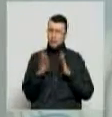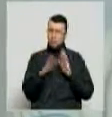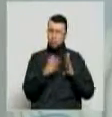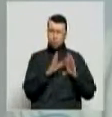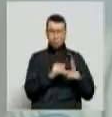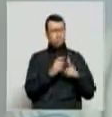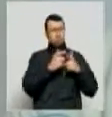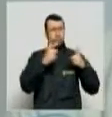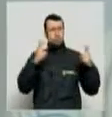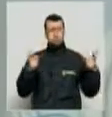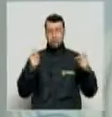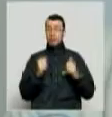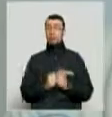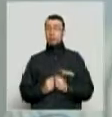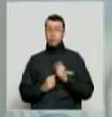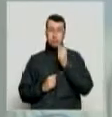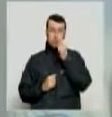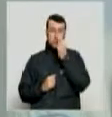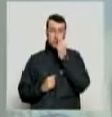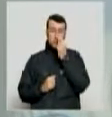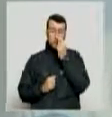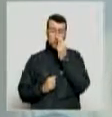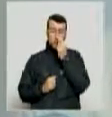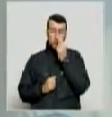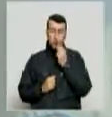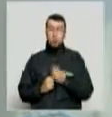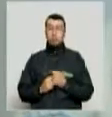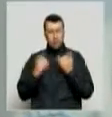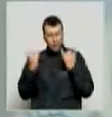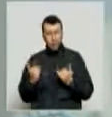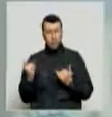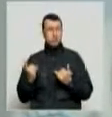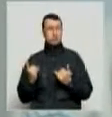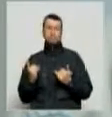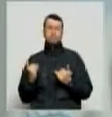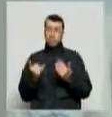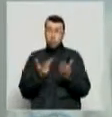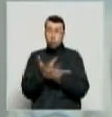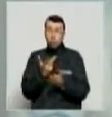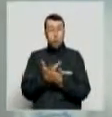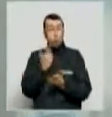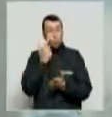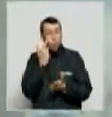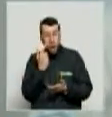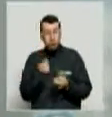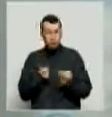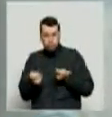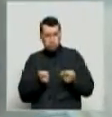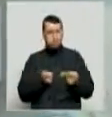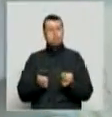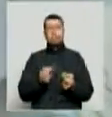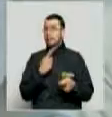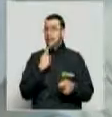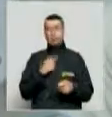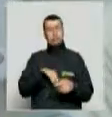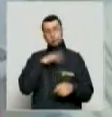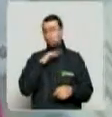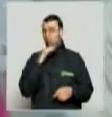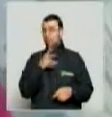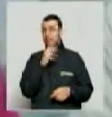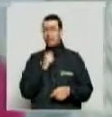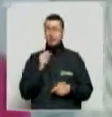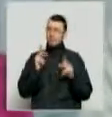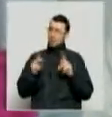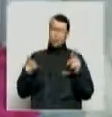patología. Lamentablemente, las medidas preventivas que tenemos hoy por hoy no son suficientes para contrarrestar estas enfermedades. No hay conciencia a nivel